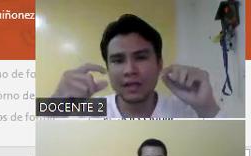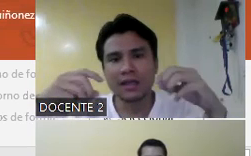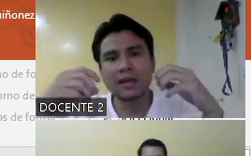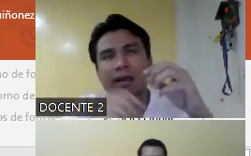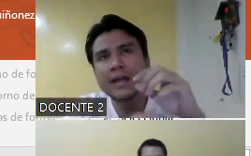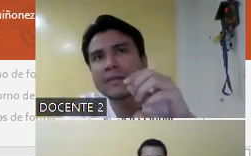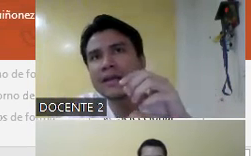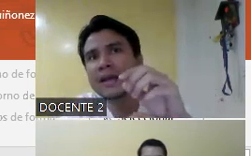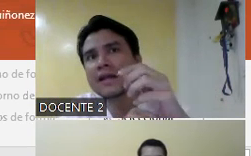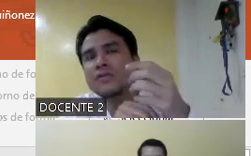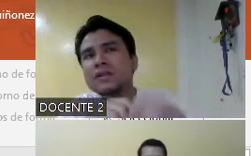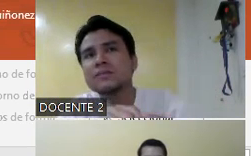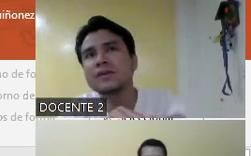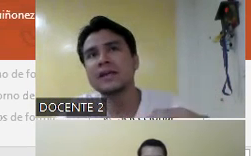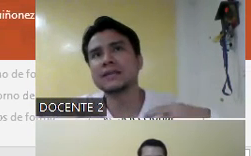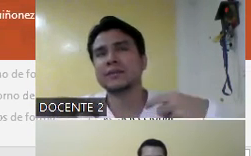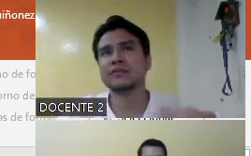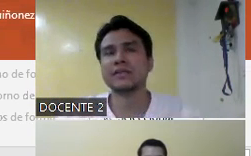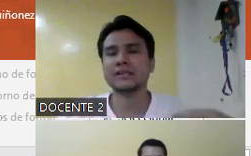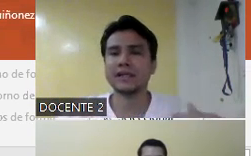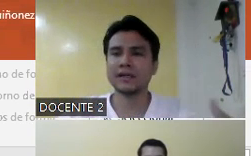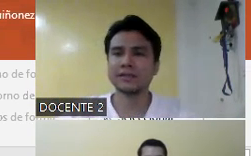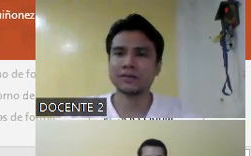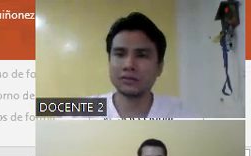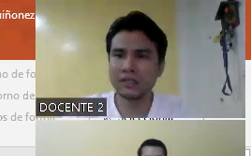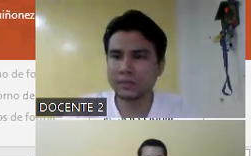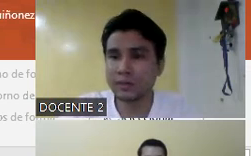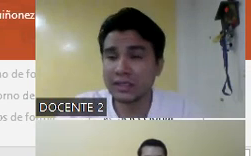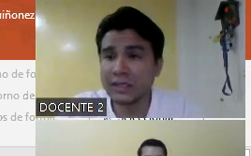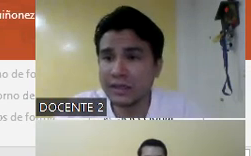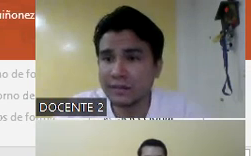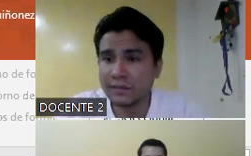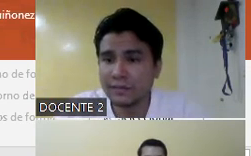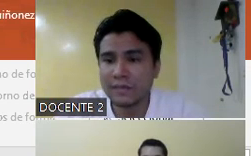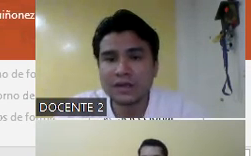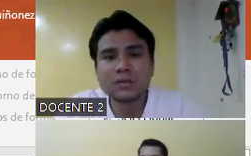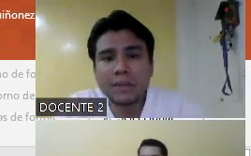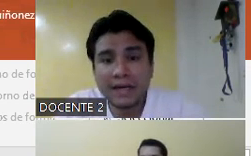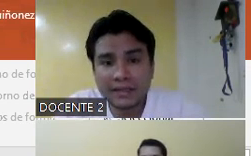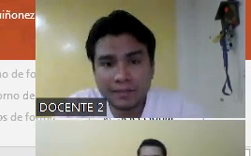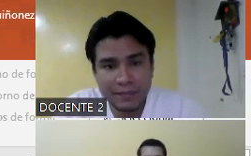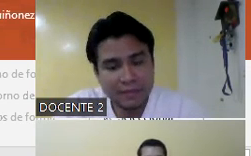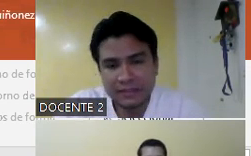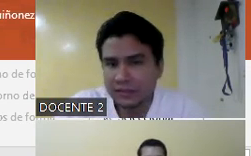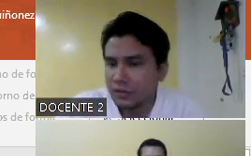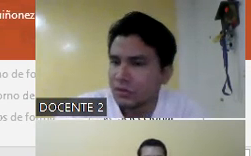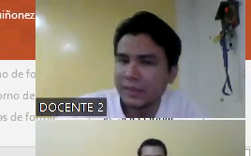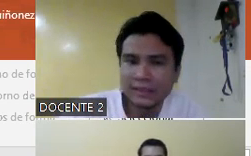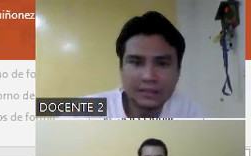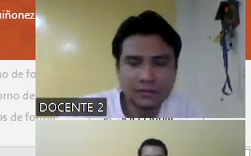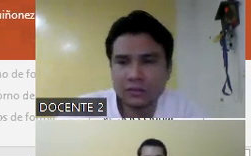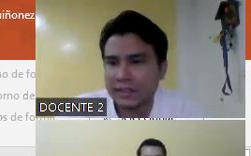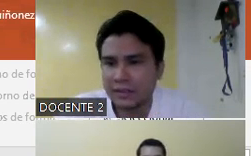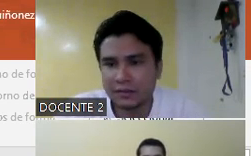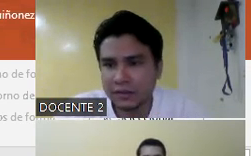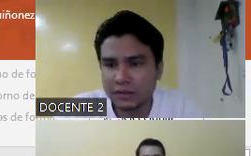ambiente, créanme que no es porque las personas tengan esas conductas porque quieren. Es su parte de percepción, su parte